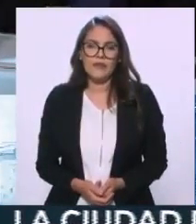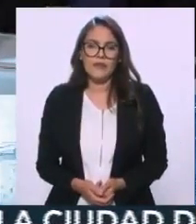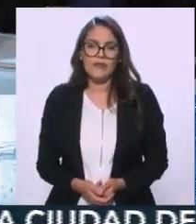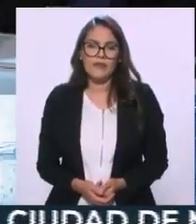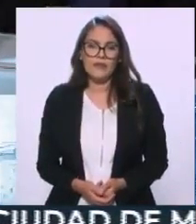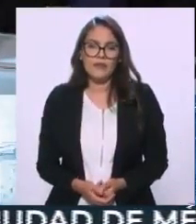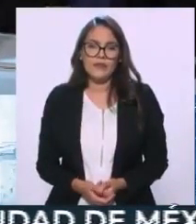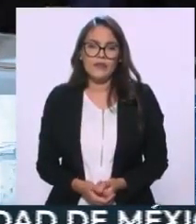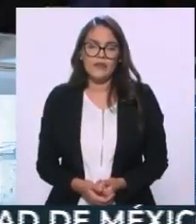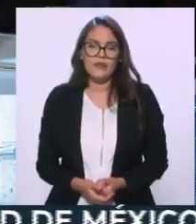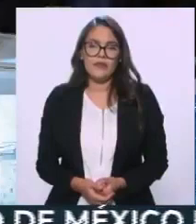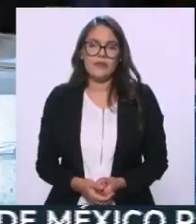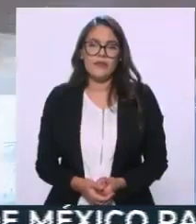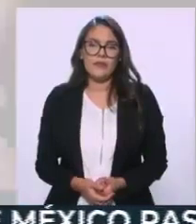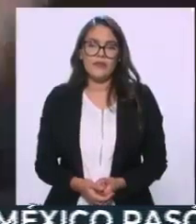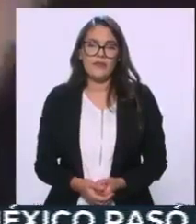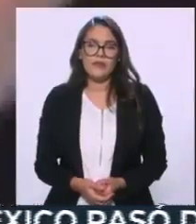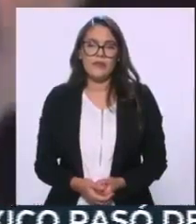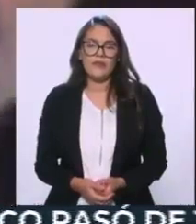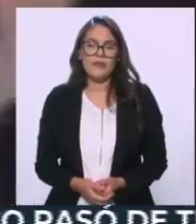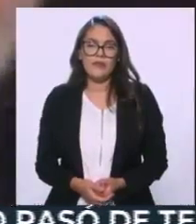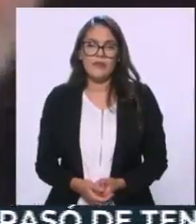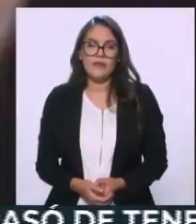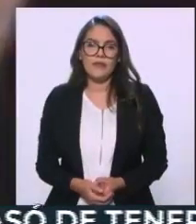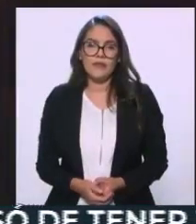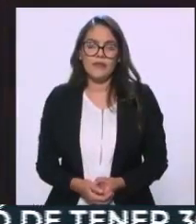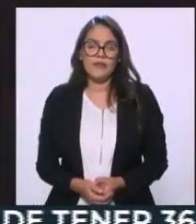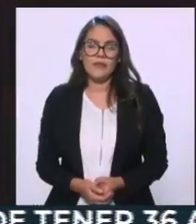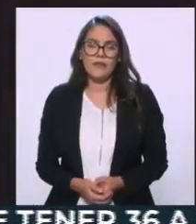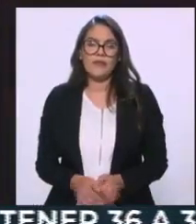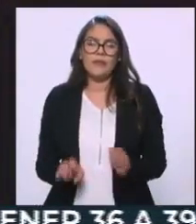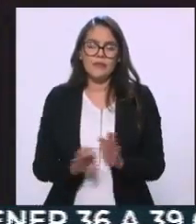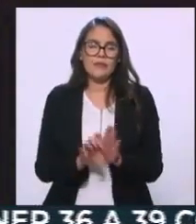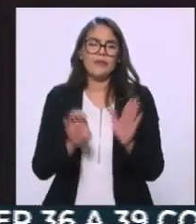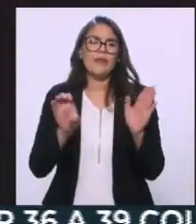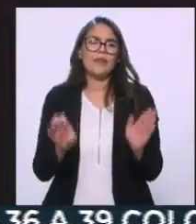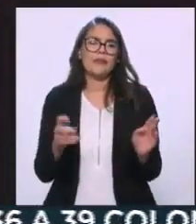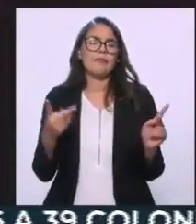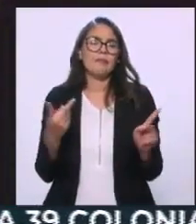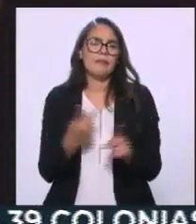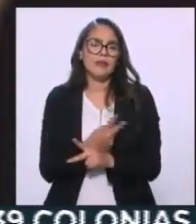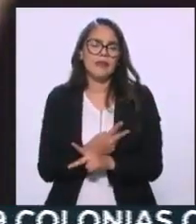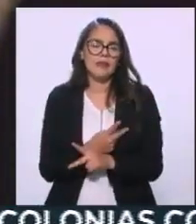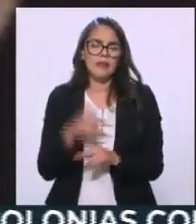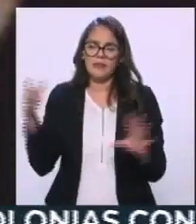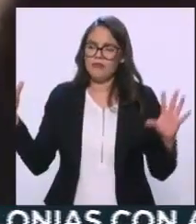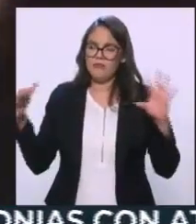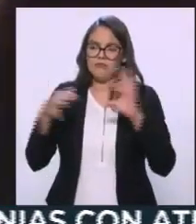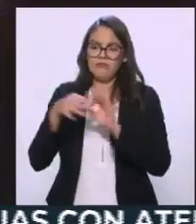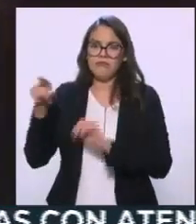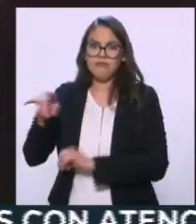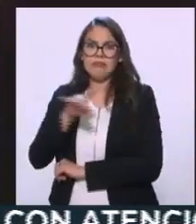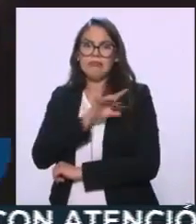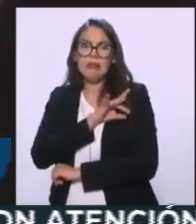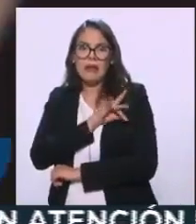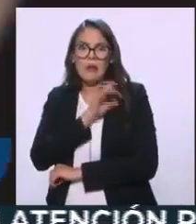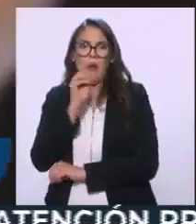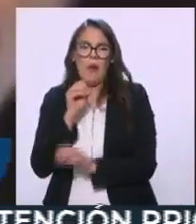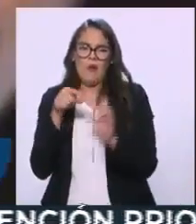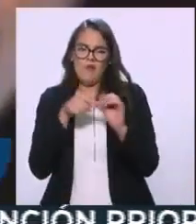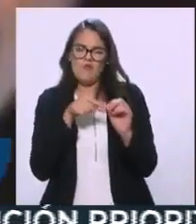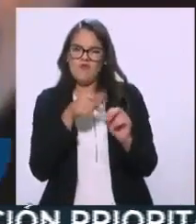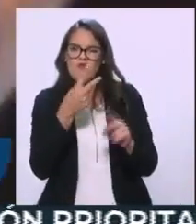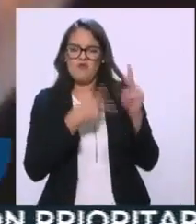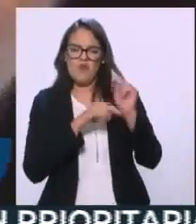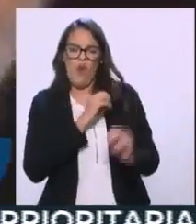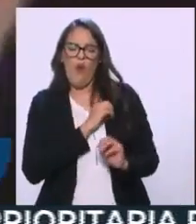ejemplo, la relación que establecen con respecto al miedo, al odio, que son pulsiones